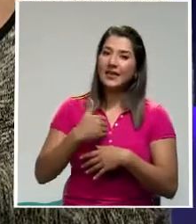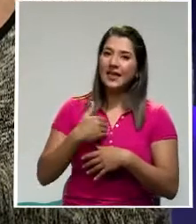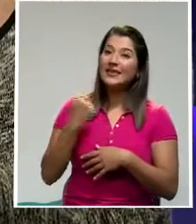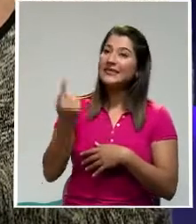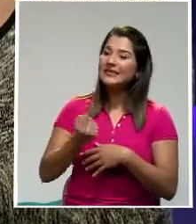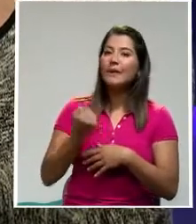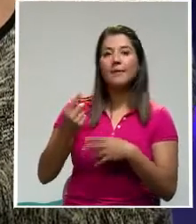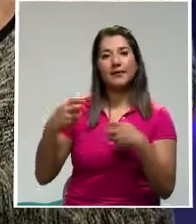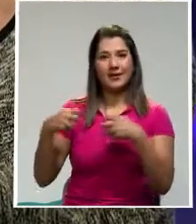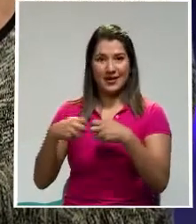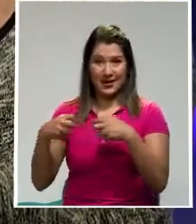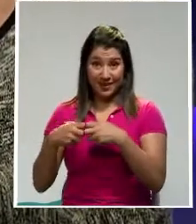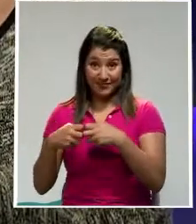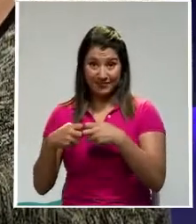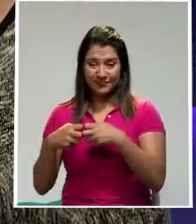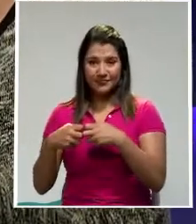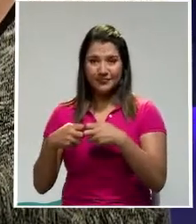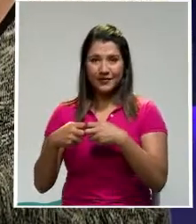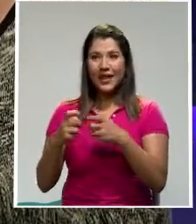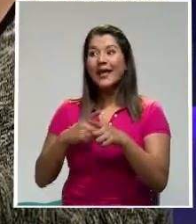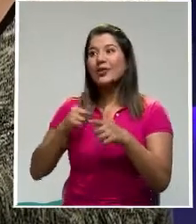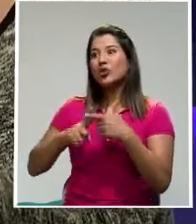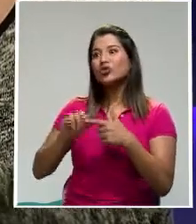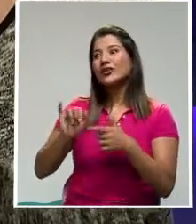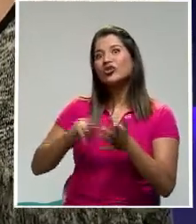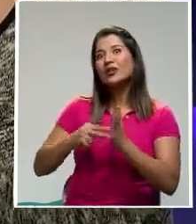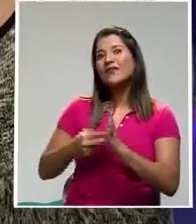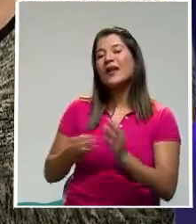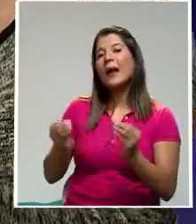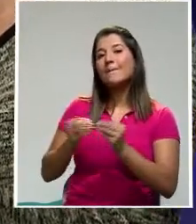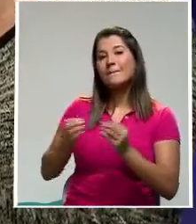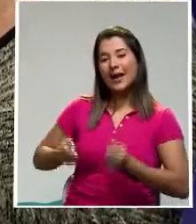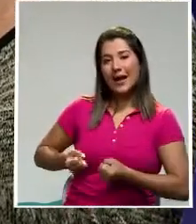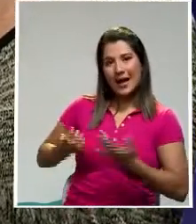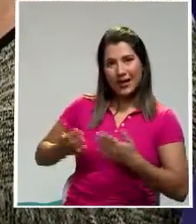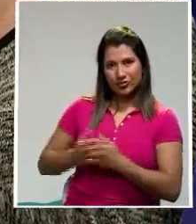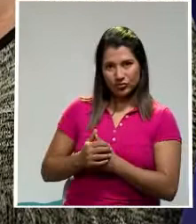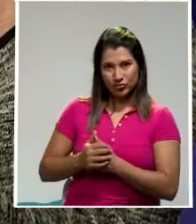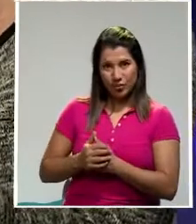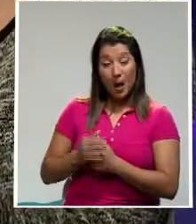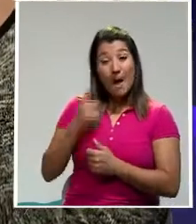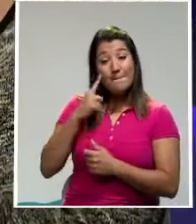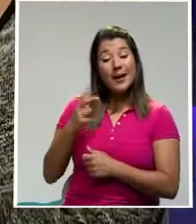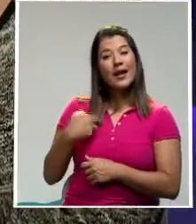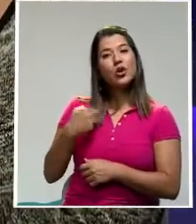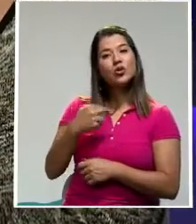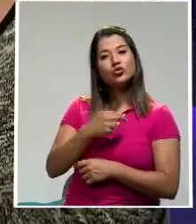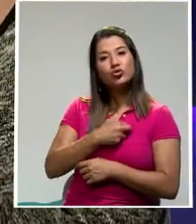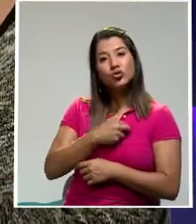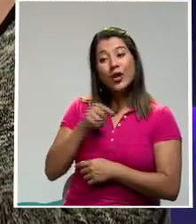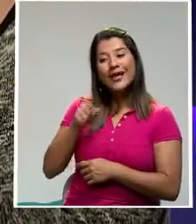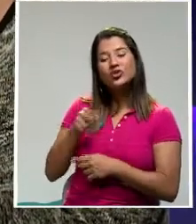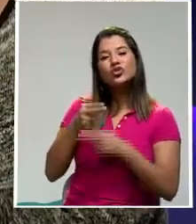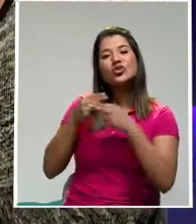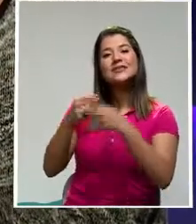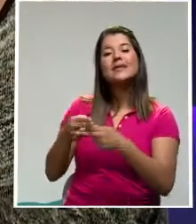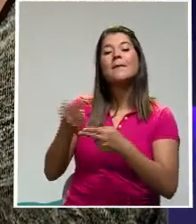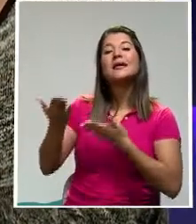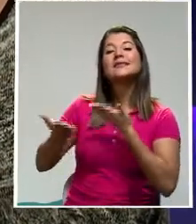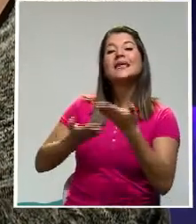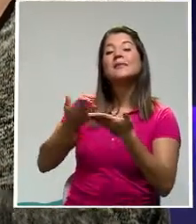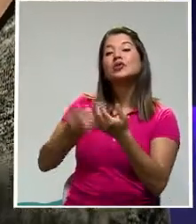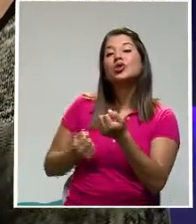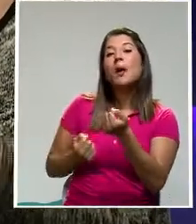precio, tiene un costo para nosotros. A eso le llamamos nosotros también servicios auxiliares, el